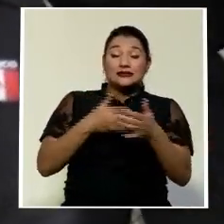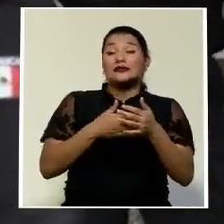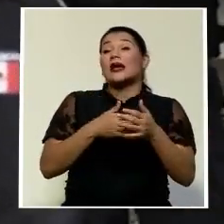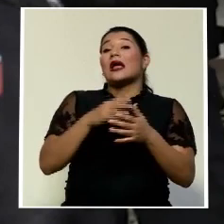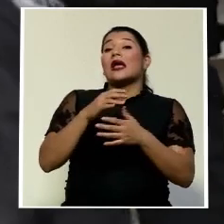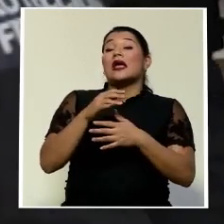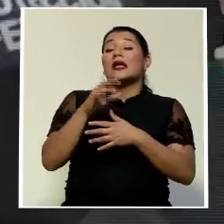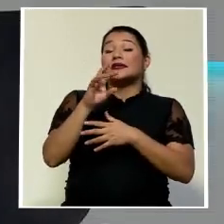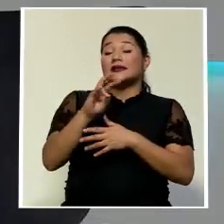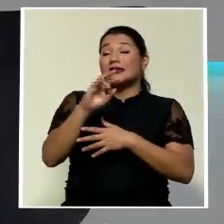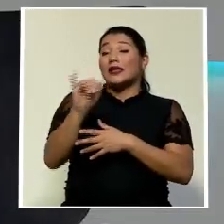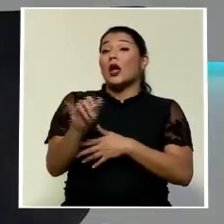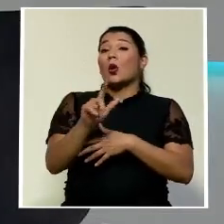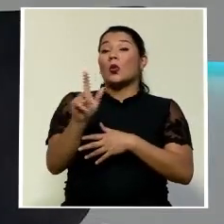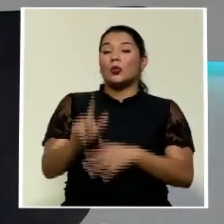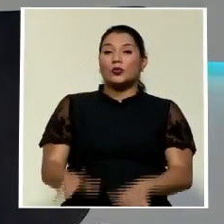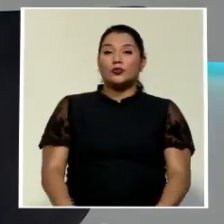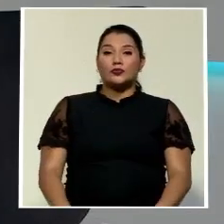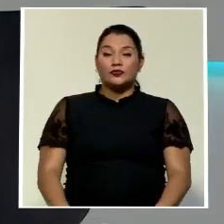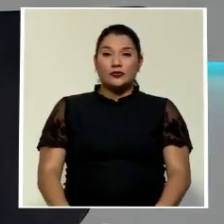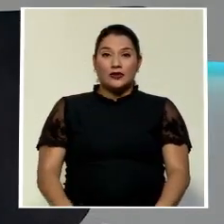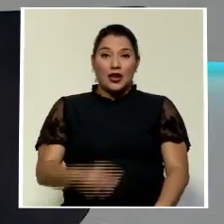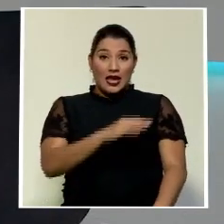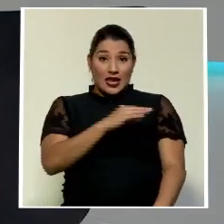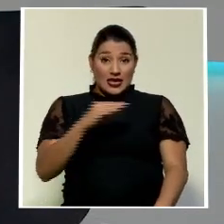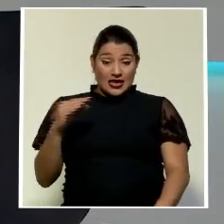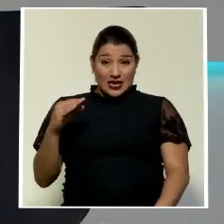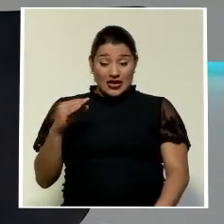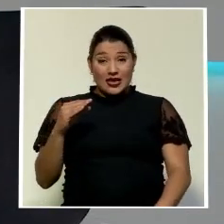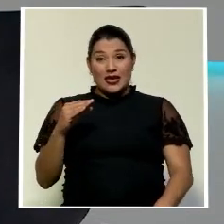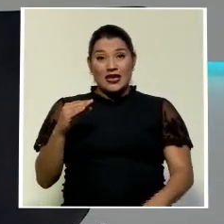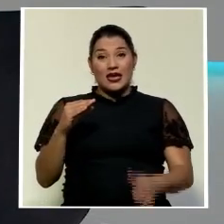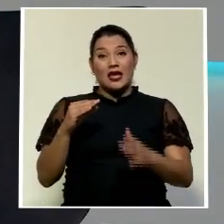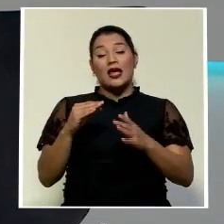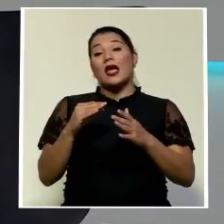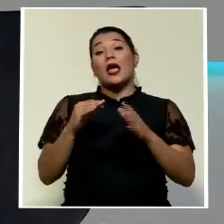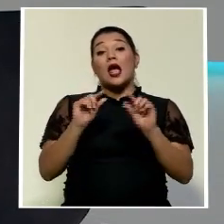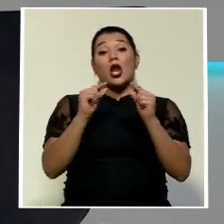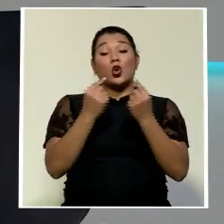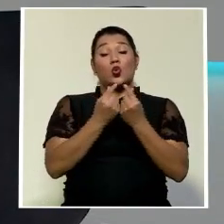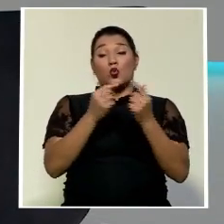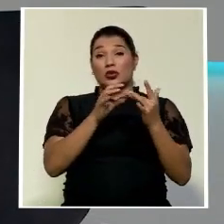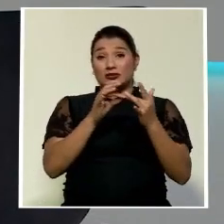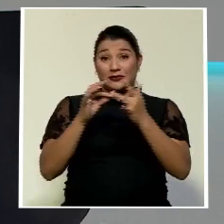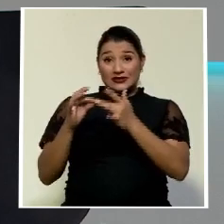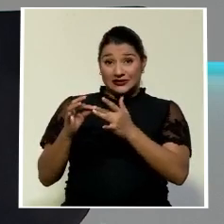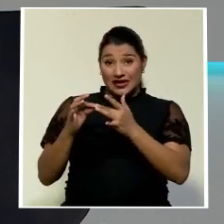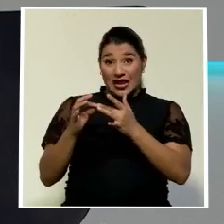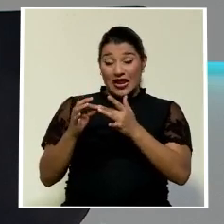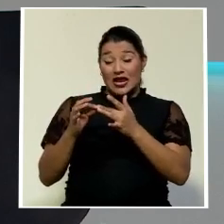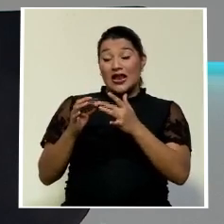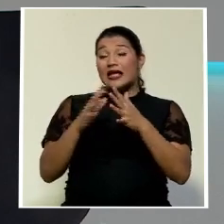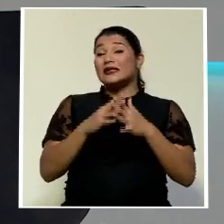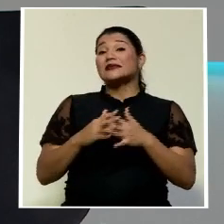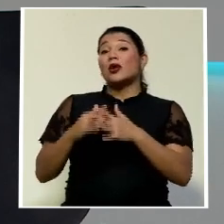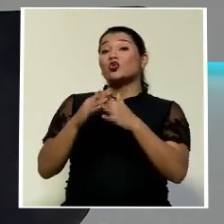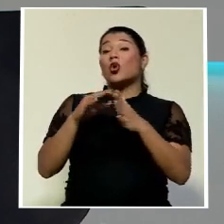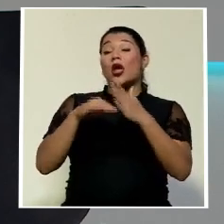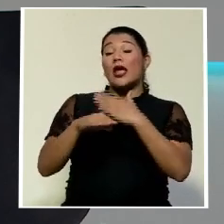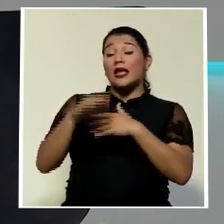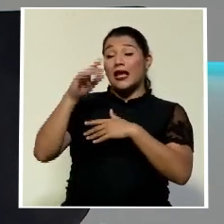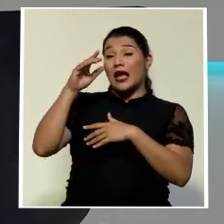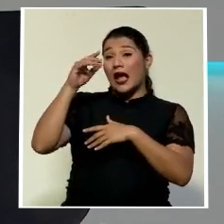de julio. Y precisamente el enviado especial de Estados Unidos en Haití renunció hoy al